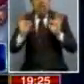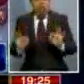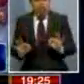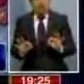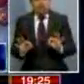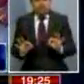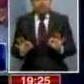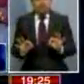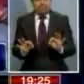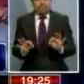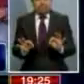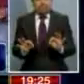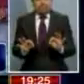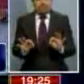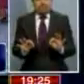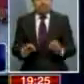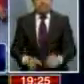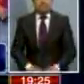educación.